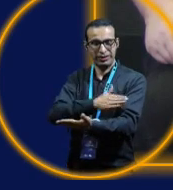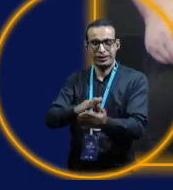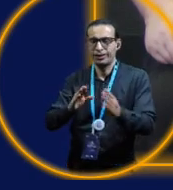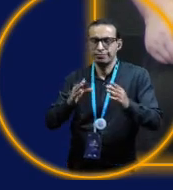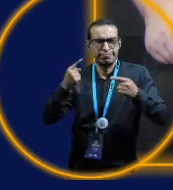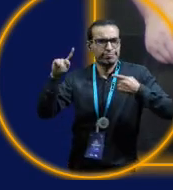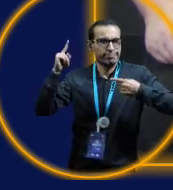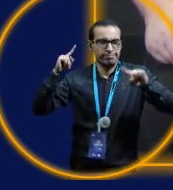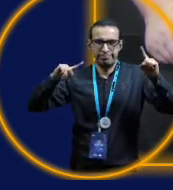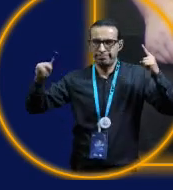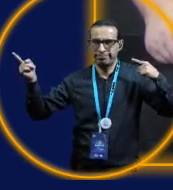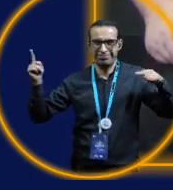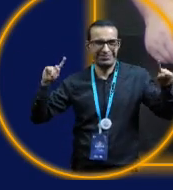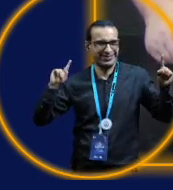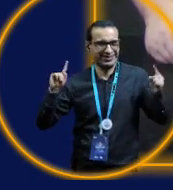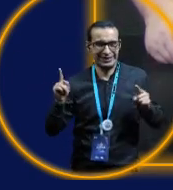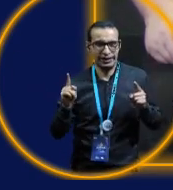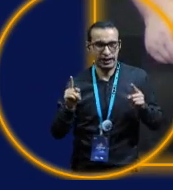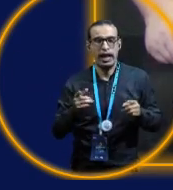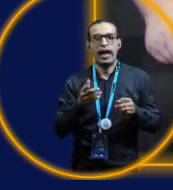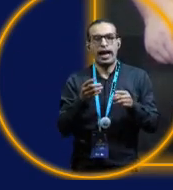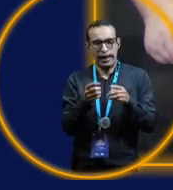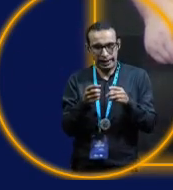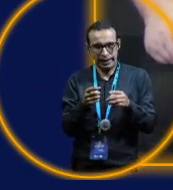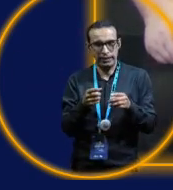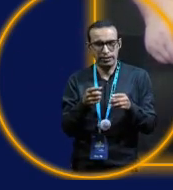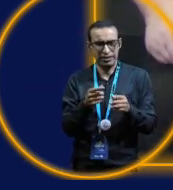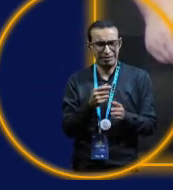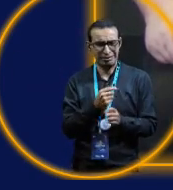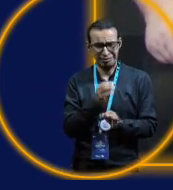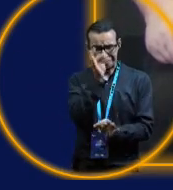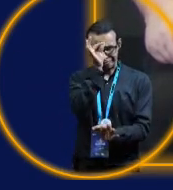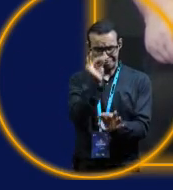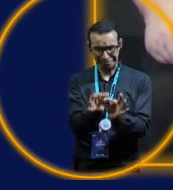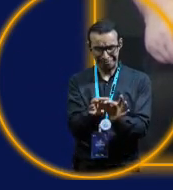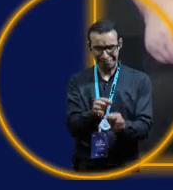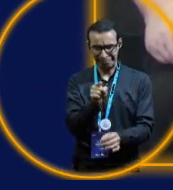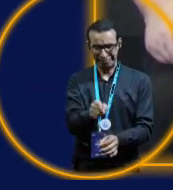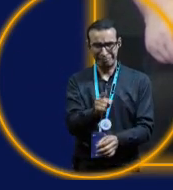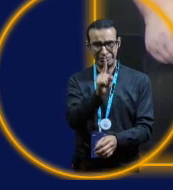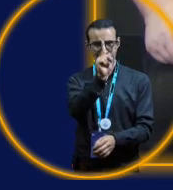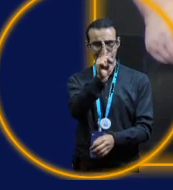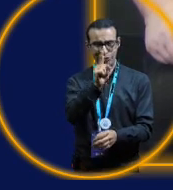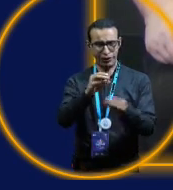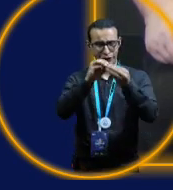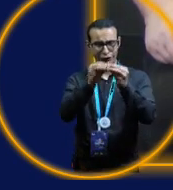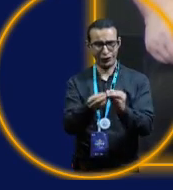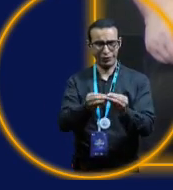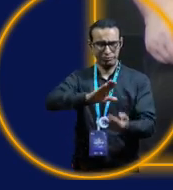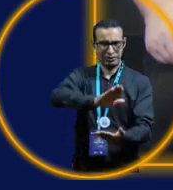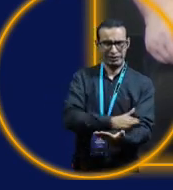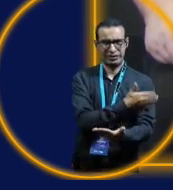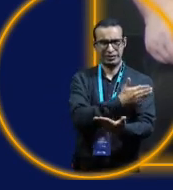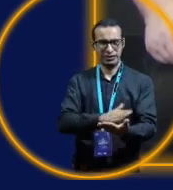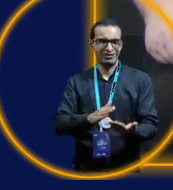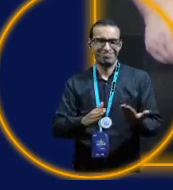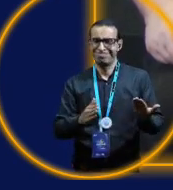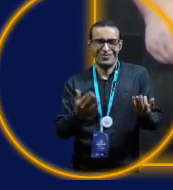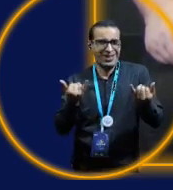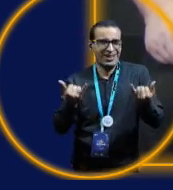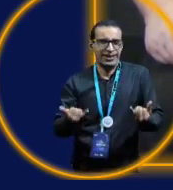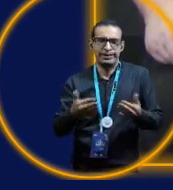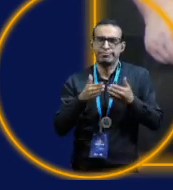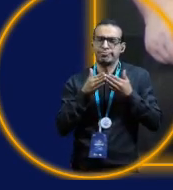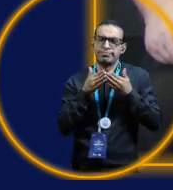difícil el sentir que tenemos que ser una cosa especialmente en un ambiente tan sonoro